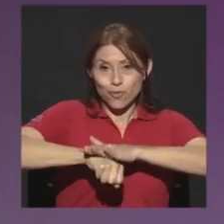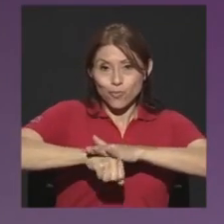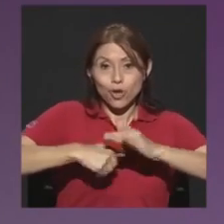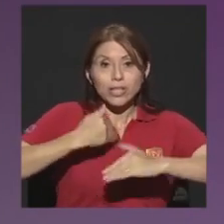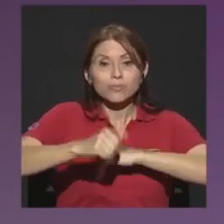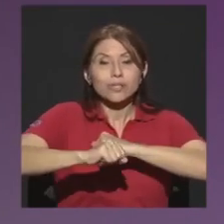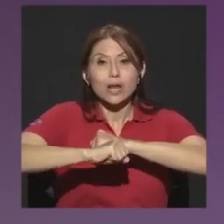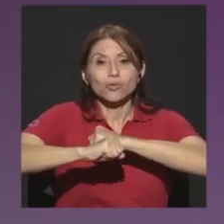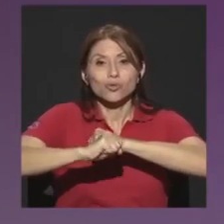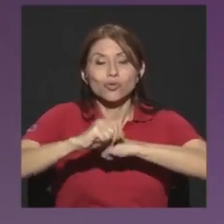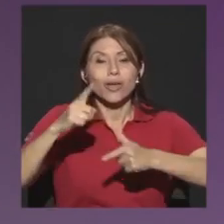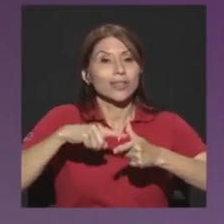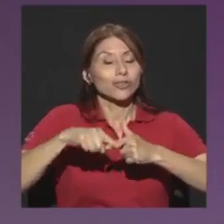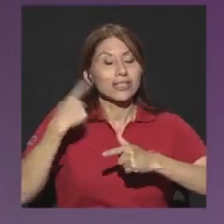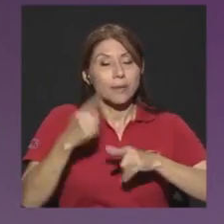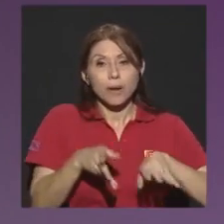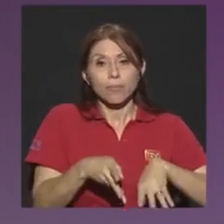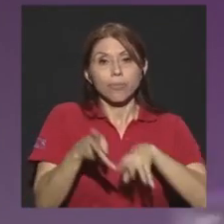Eso es importante.